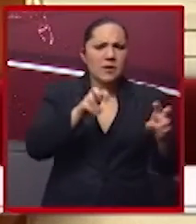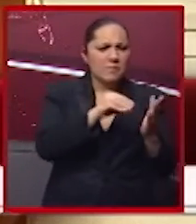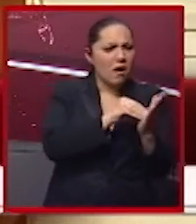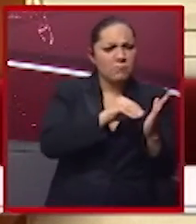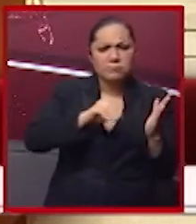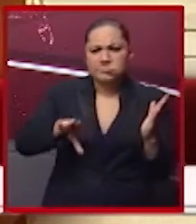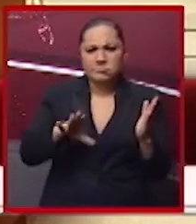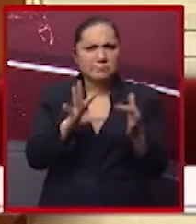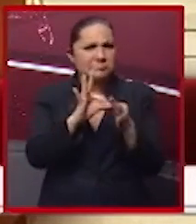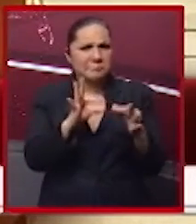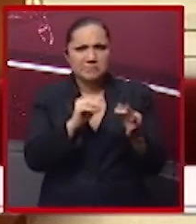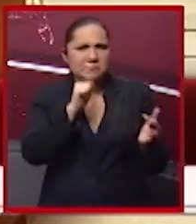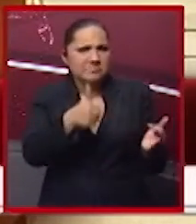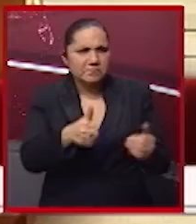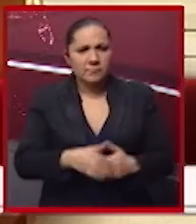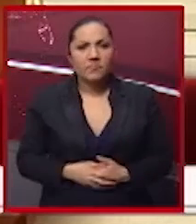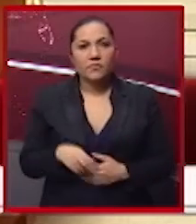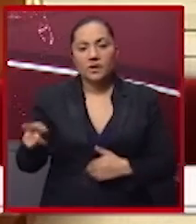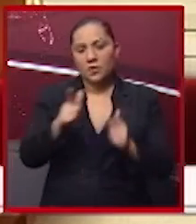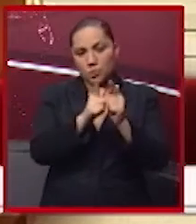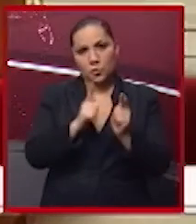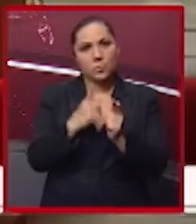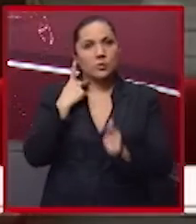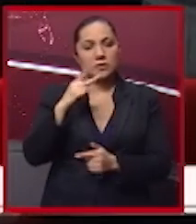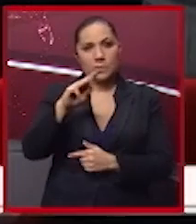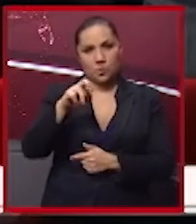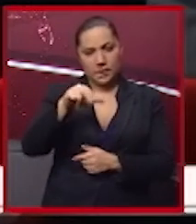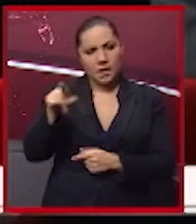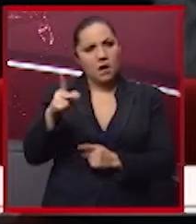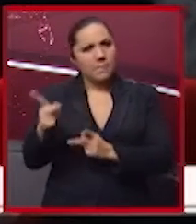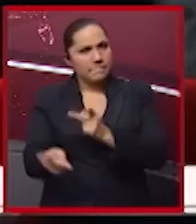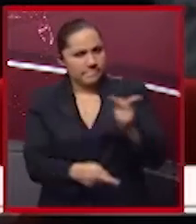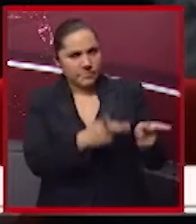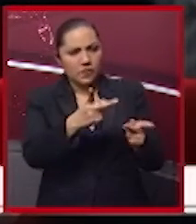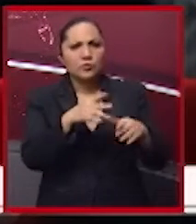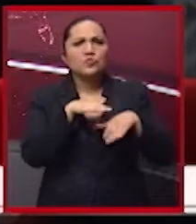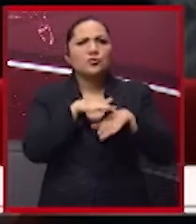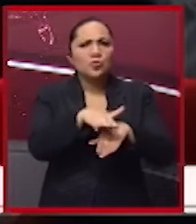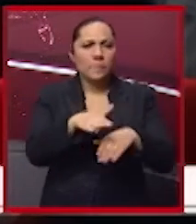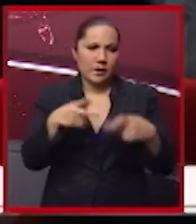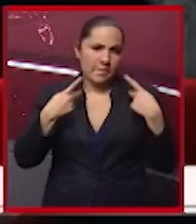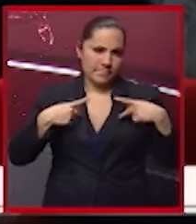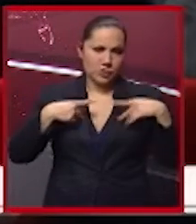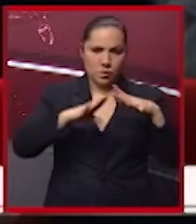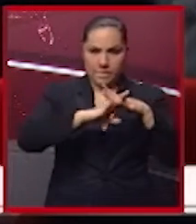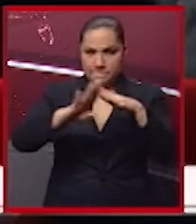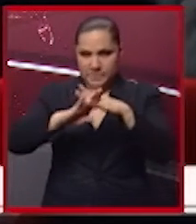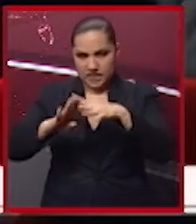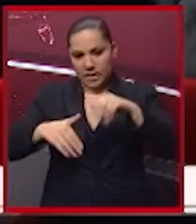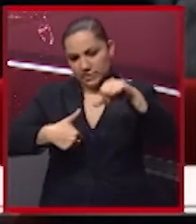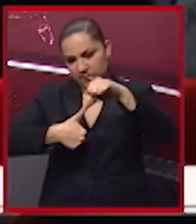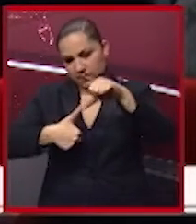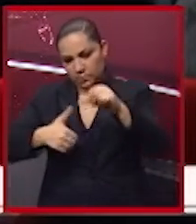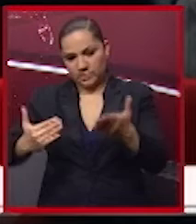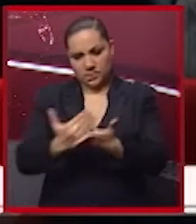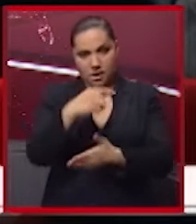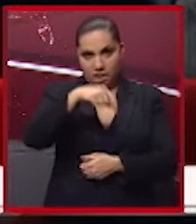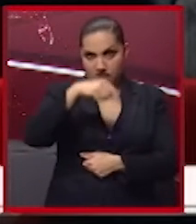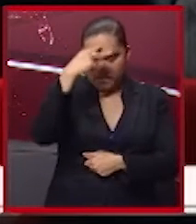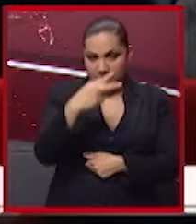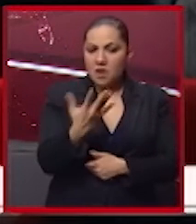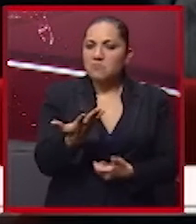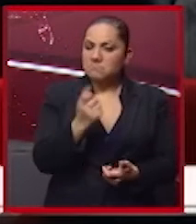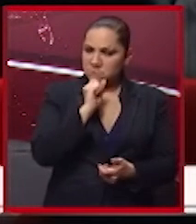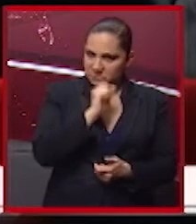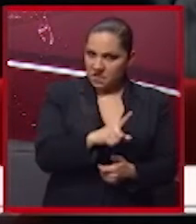Parlamentario Morena cuestionó al canciller sobre los abusos de migrantes a migrantes centroamericanos en territorio nacional. Además, la participación de